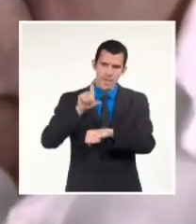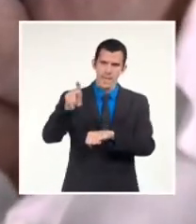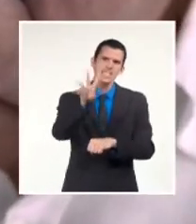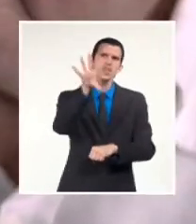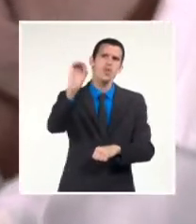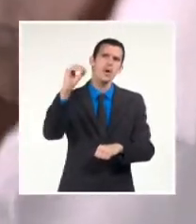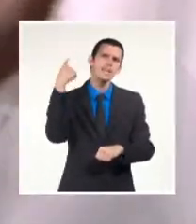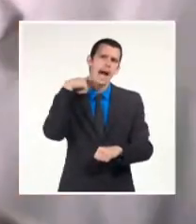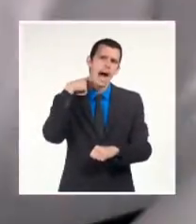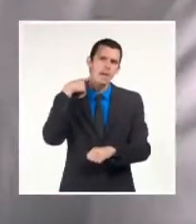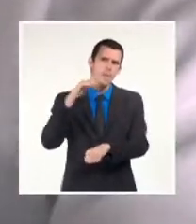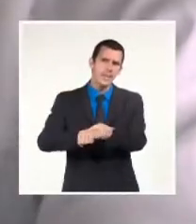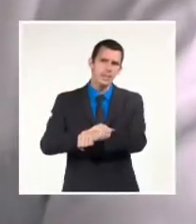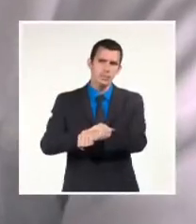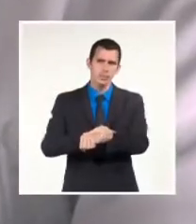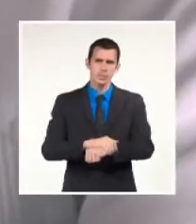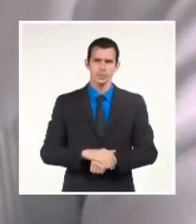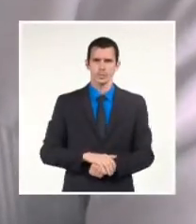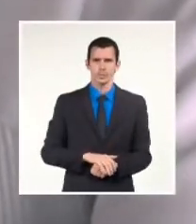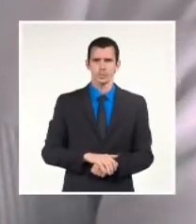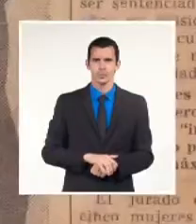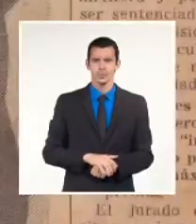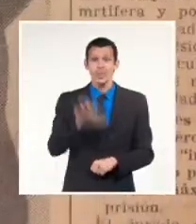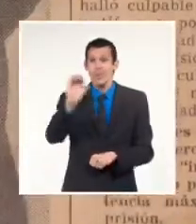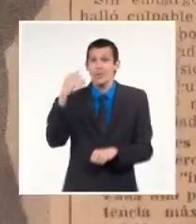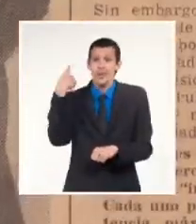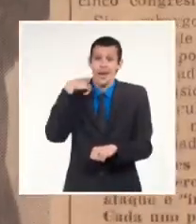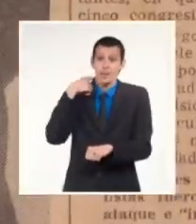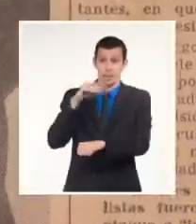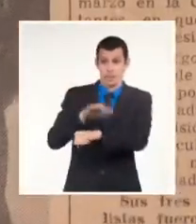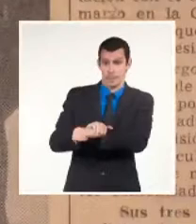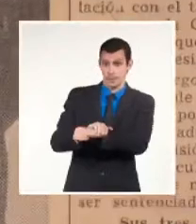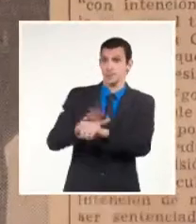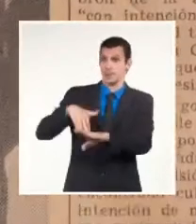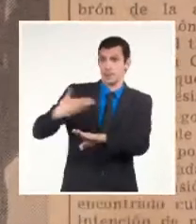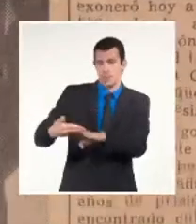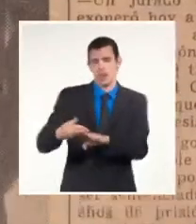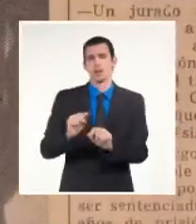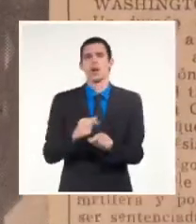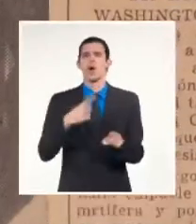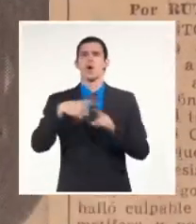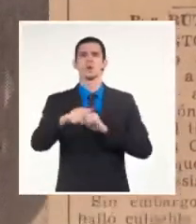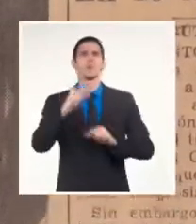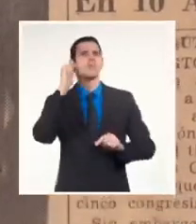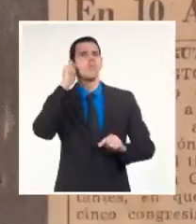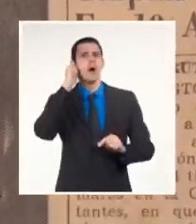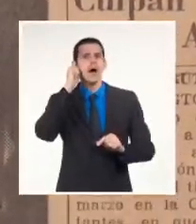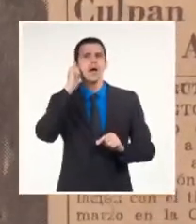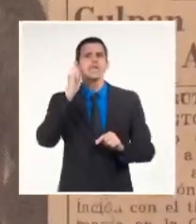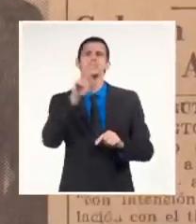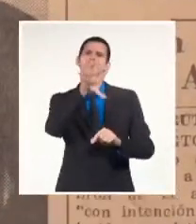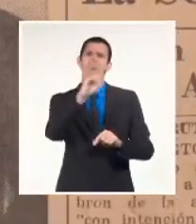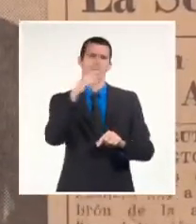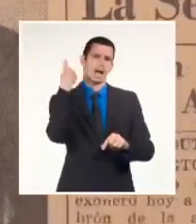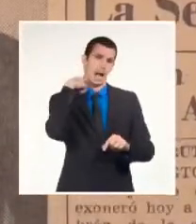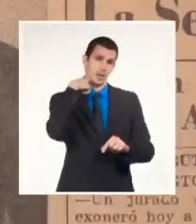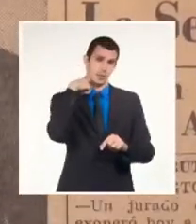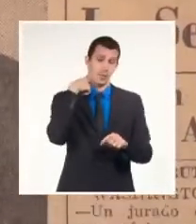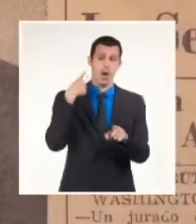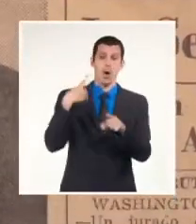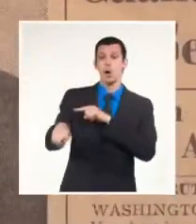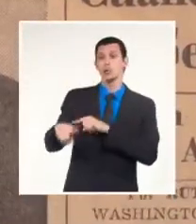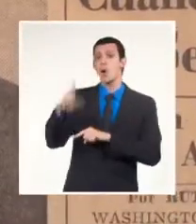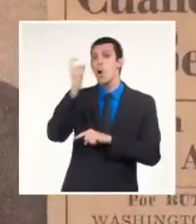mano armada, intento de matar, le añaden. Por eso Lolita tenía 50 años y los varones